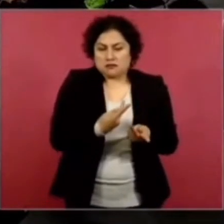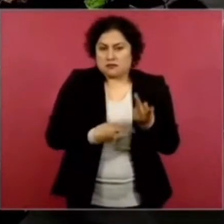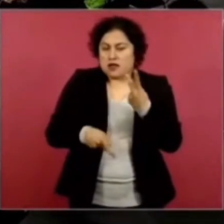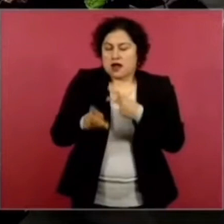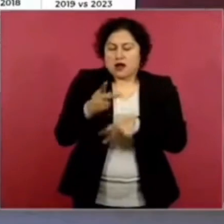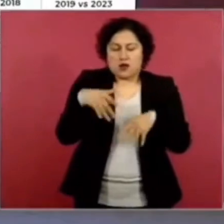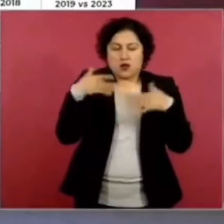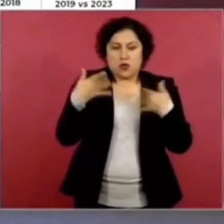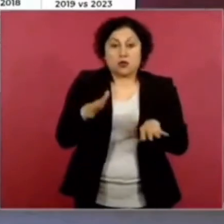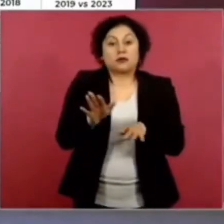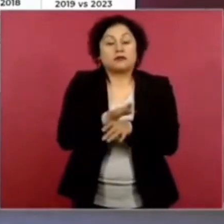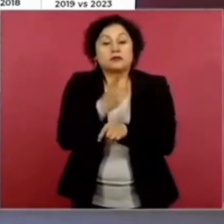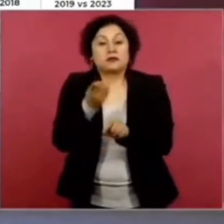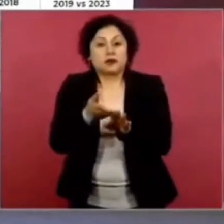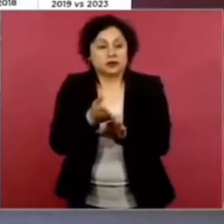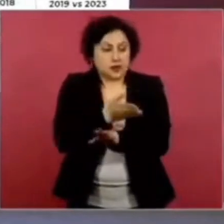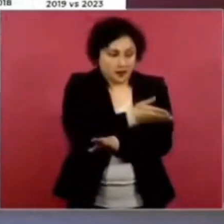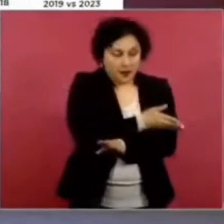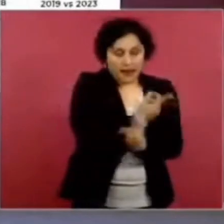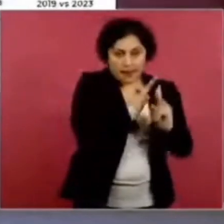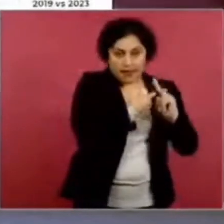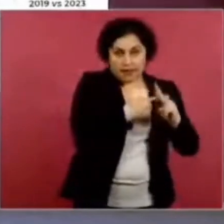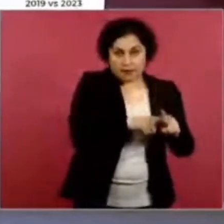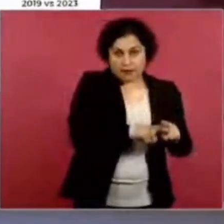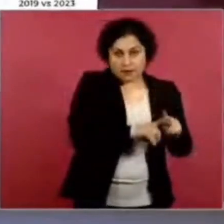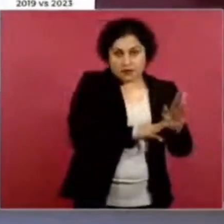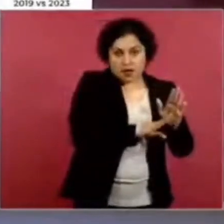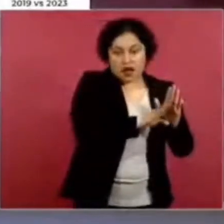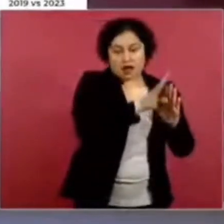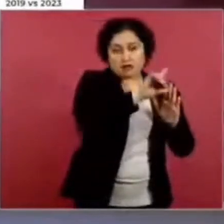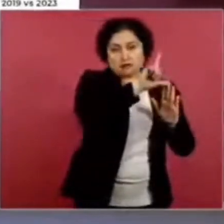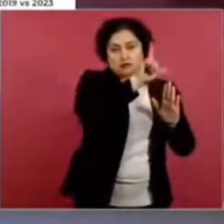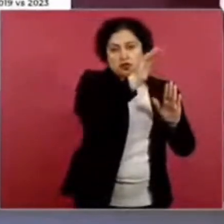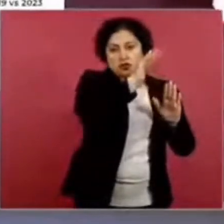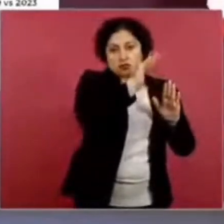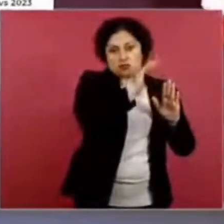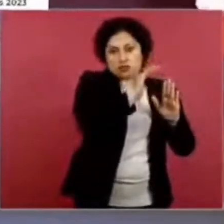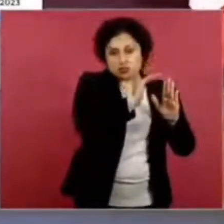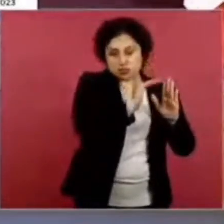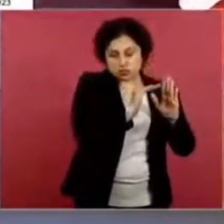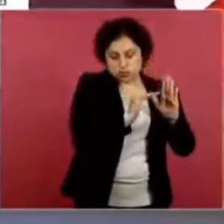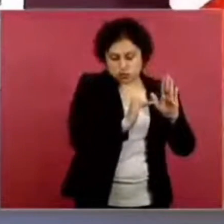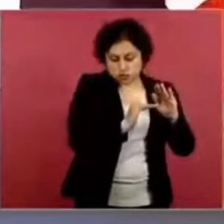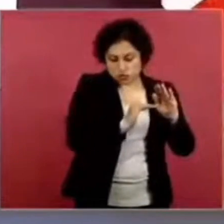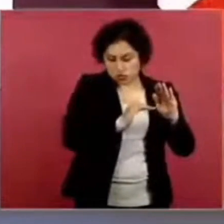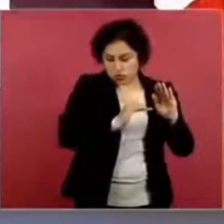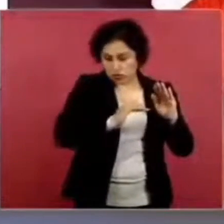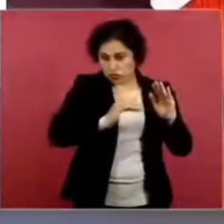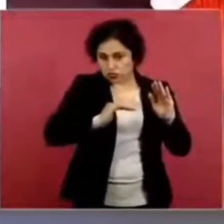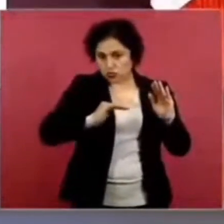alto, va bajando, se mantiene hasta aquí.